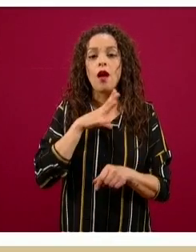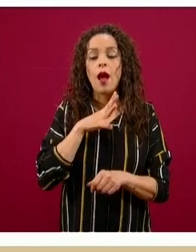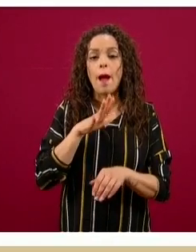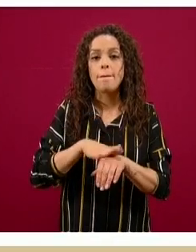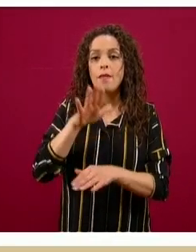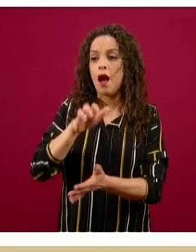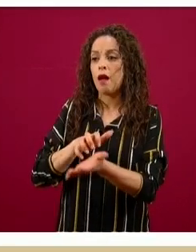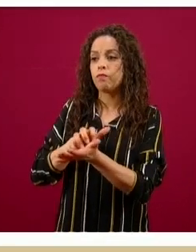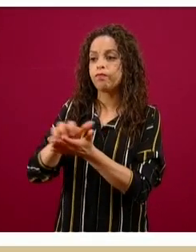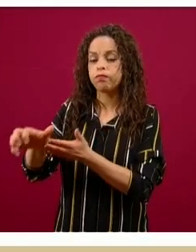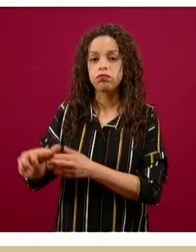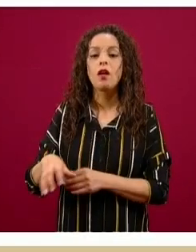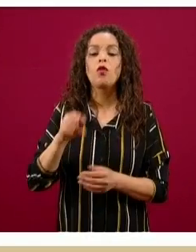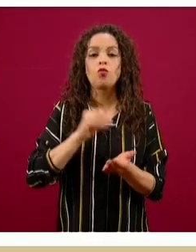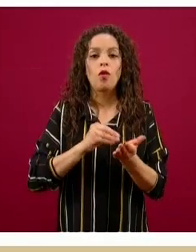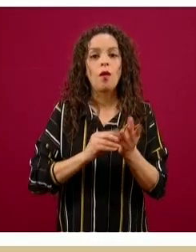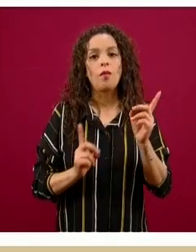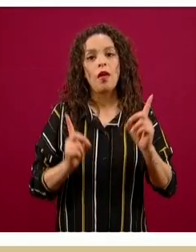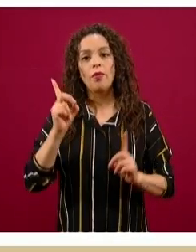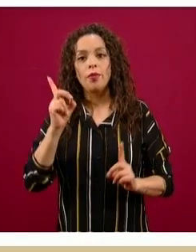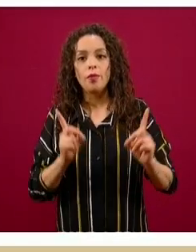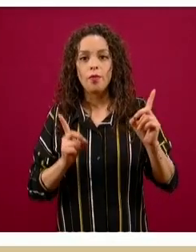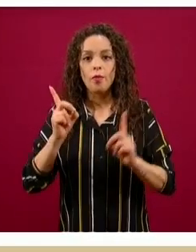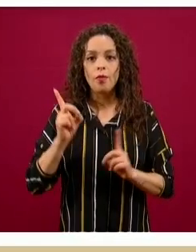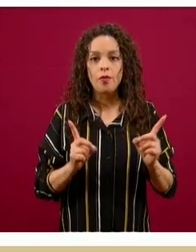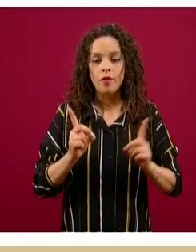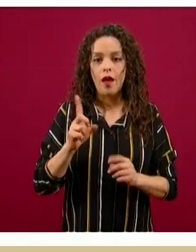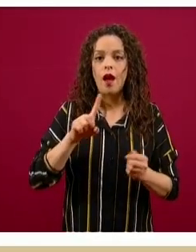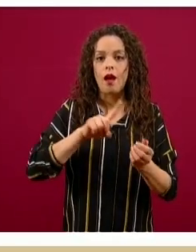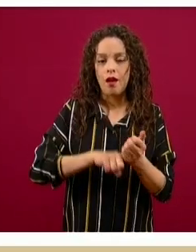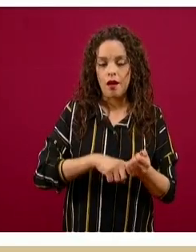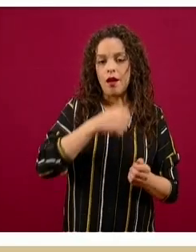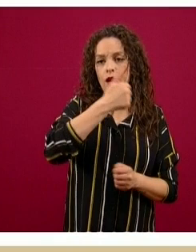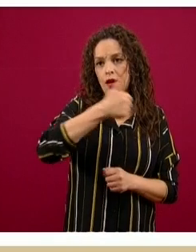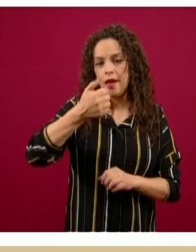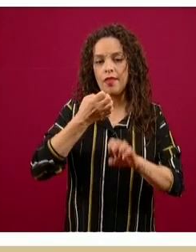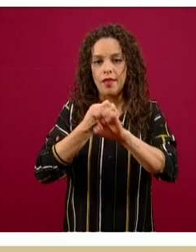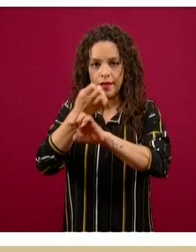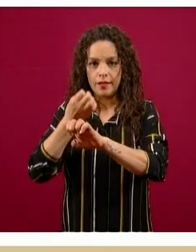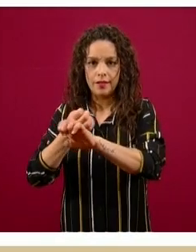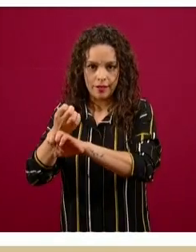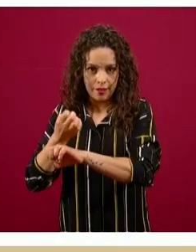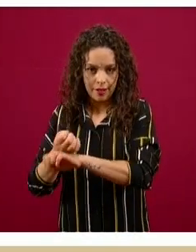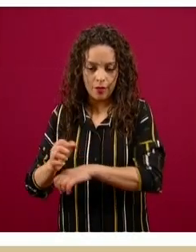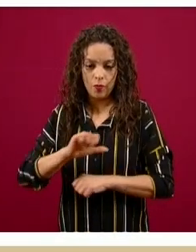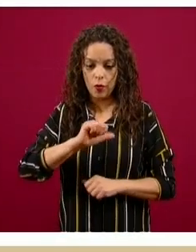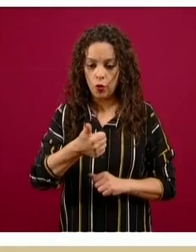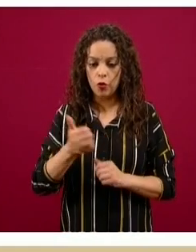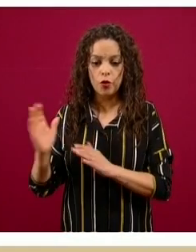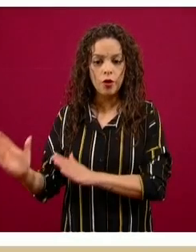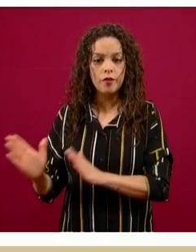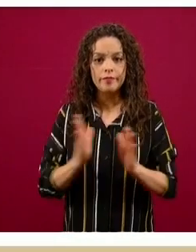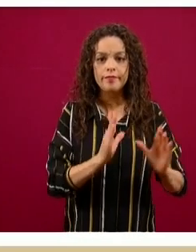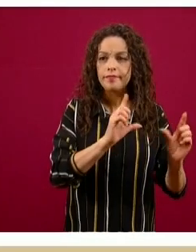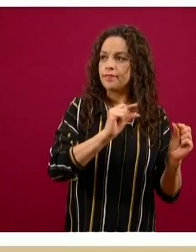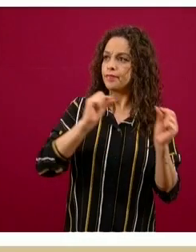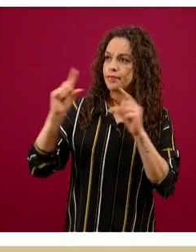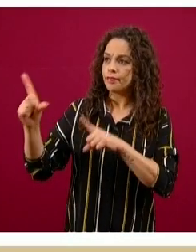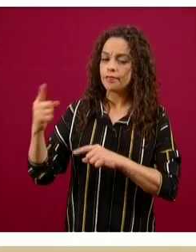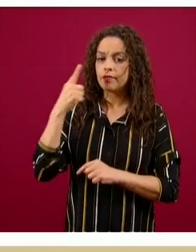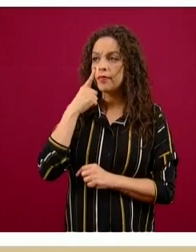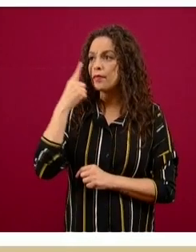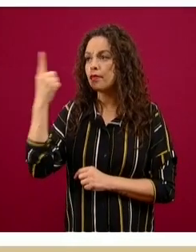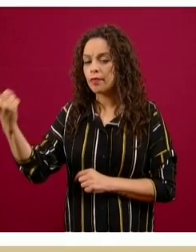casos que son aún sospechosos para cada una de las entidades federativas. Veamos la siguiente diapositiva, es